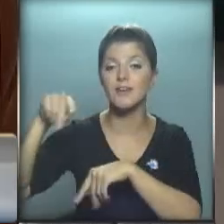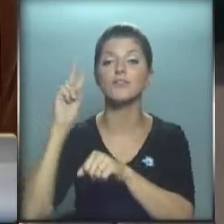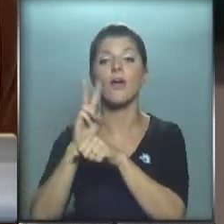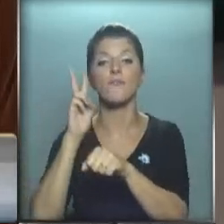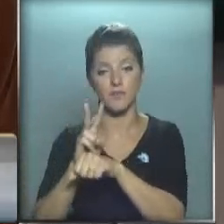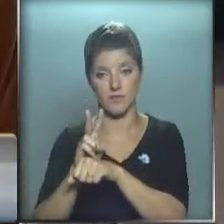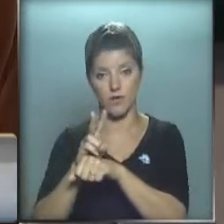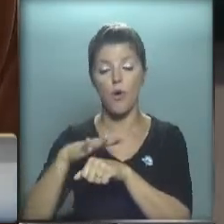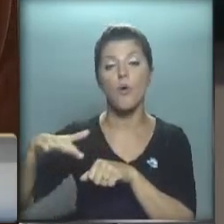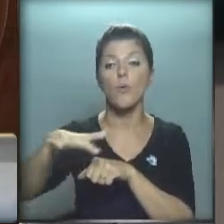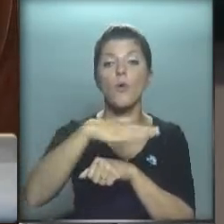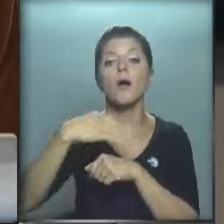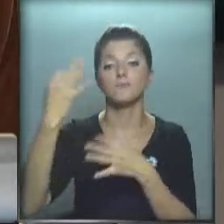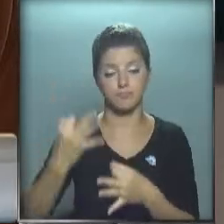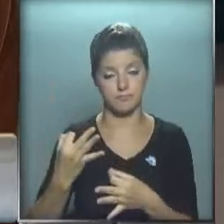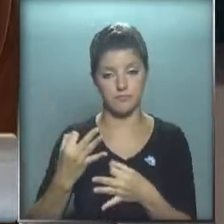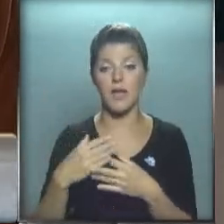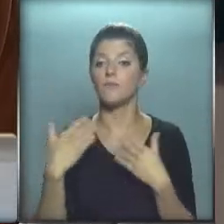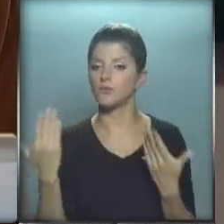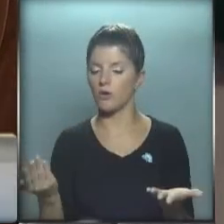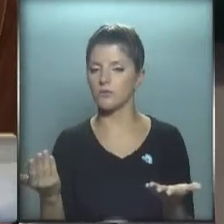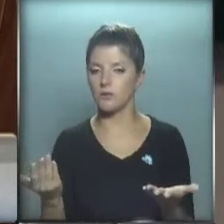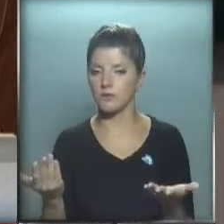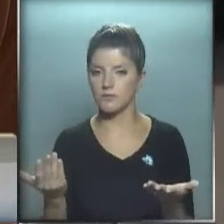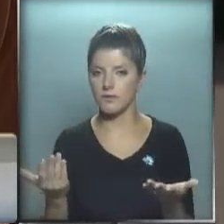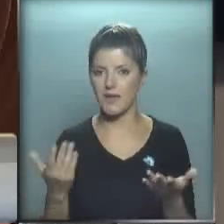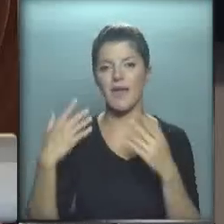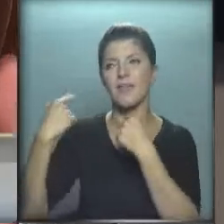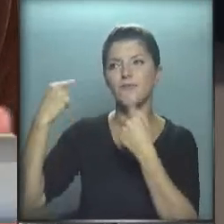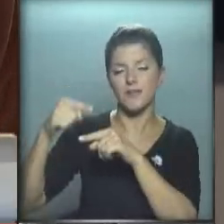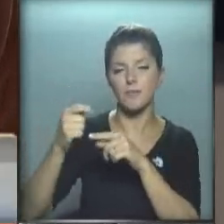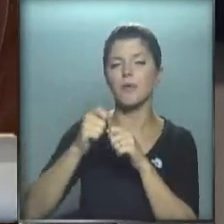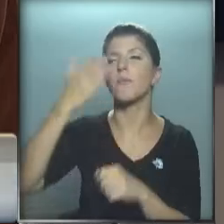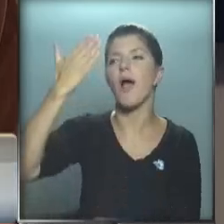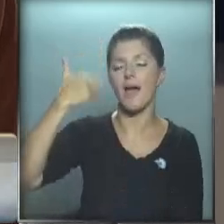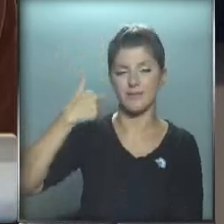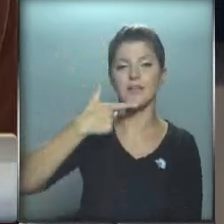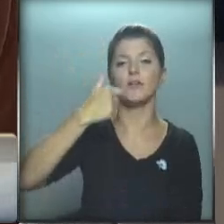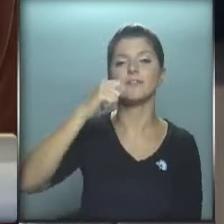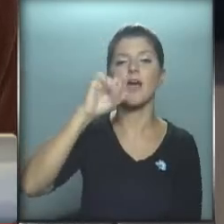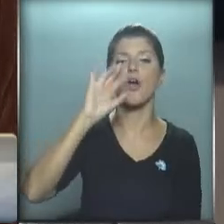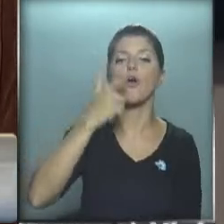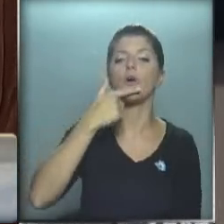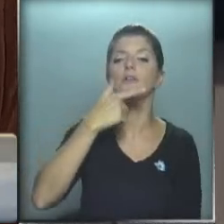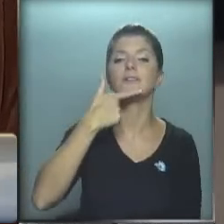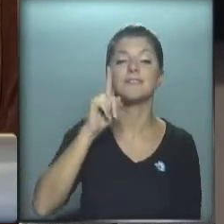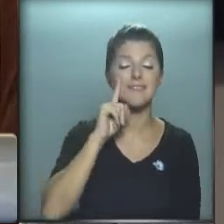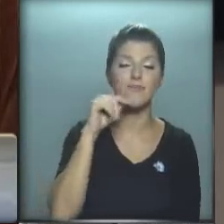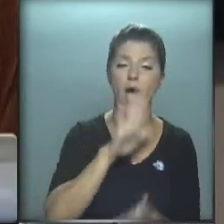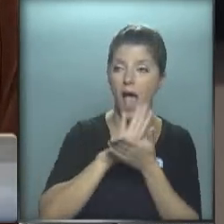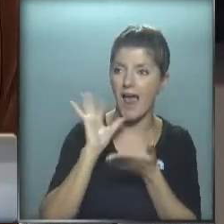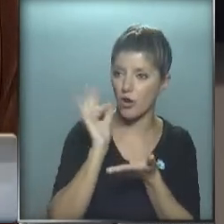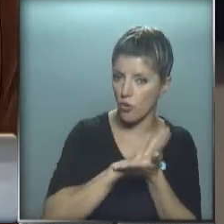estado de bienestar Y por consiguiente No no es la misma O sea que el lo de sarc cosí fue realmente una novedad en el en el panorama político